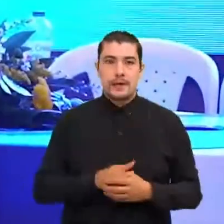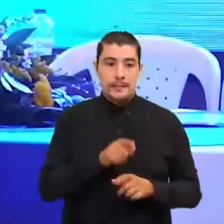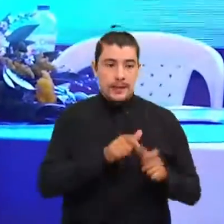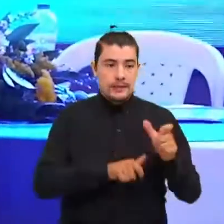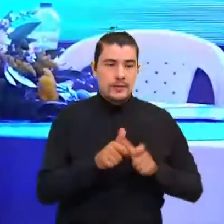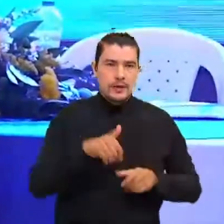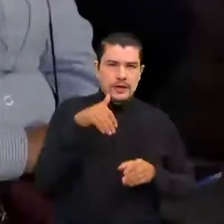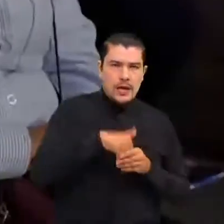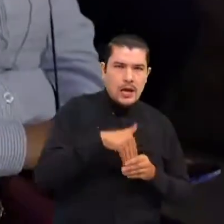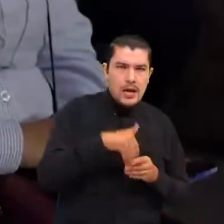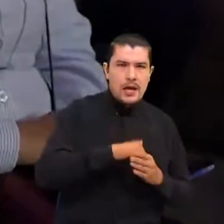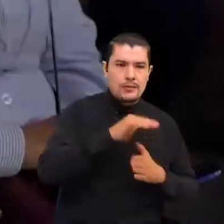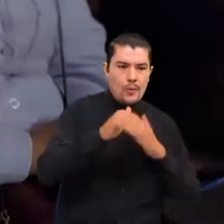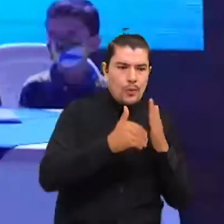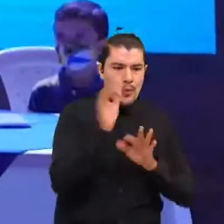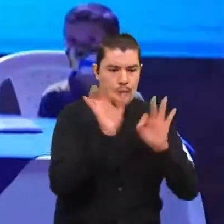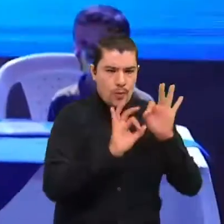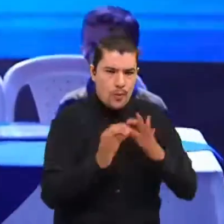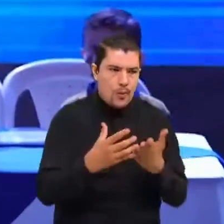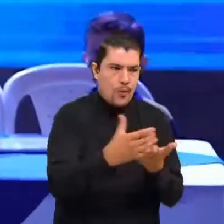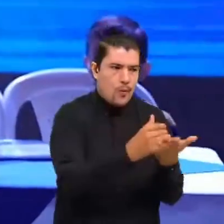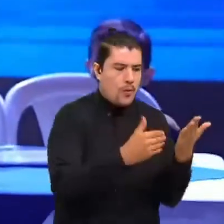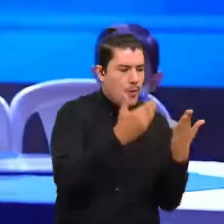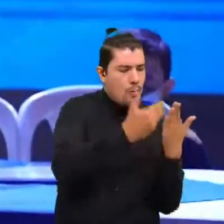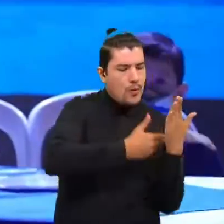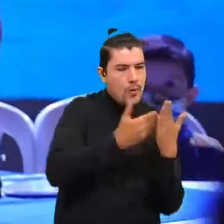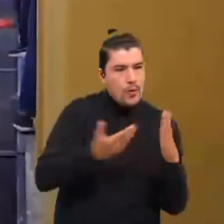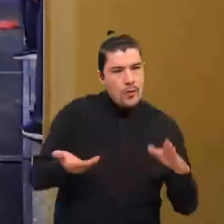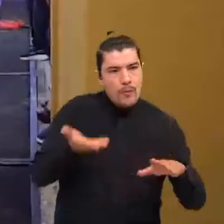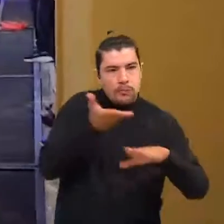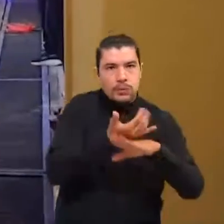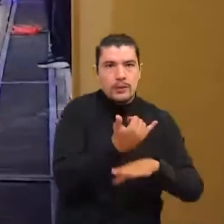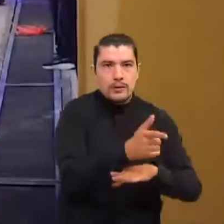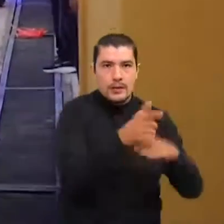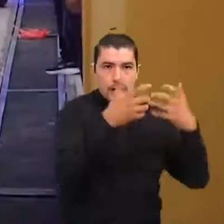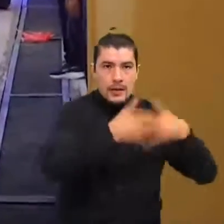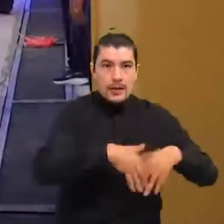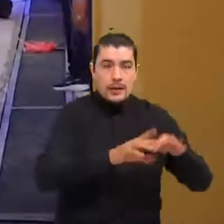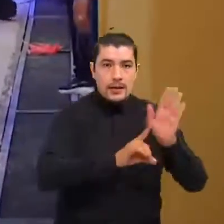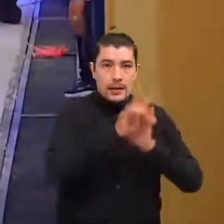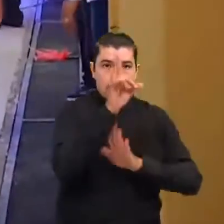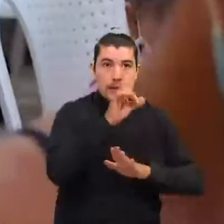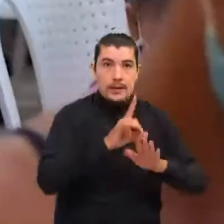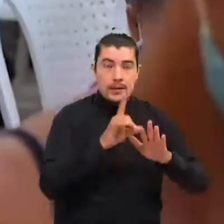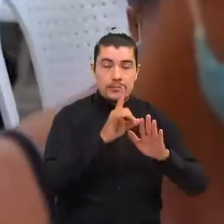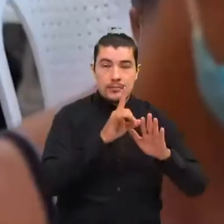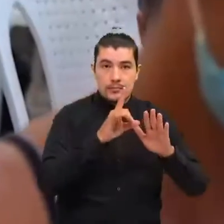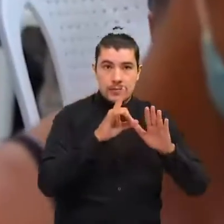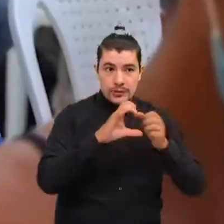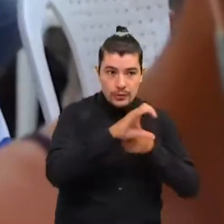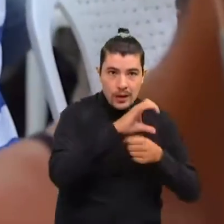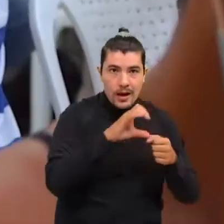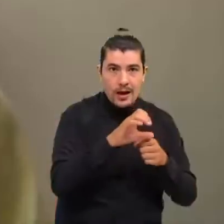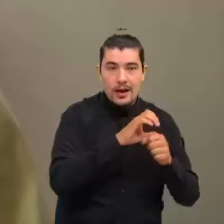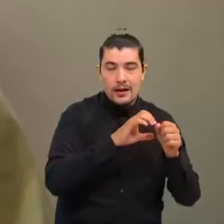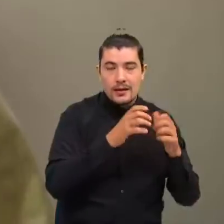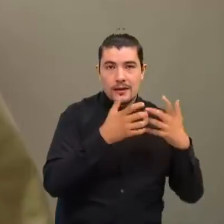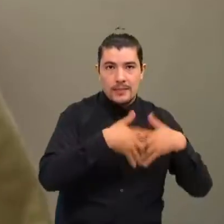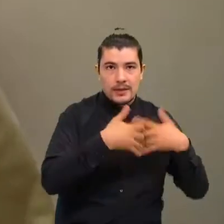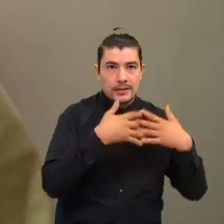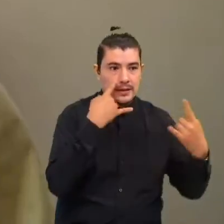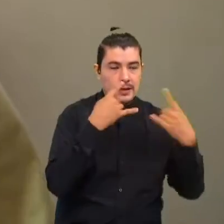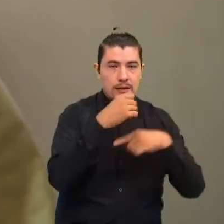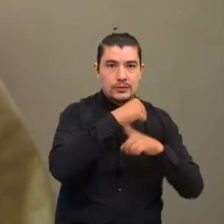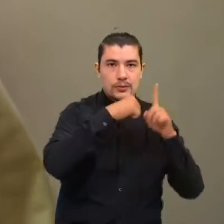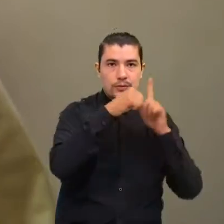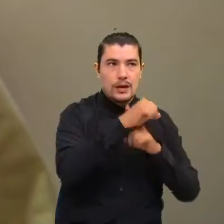reuniendo la documentación requerida para la postulación que hizo la empresa Desarrollo Urbano y Vivienda de Interés Social, Edua. El trabajo